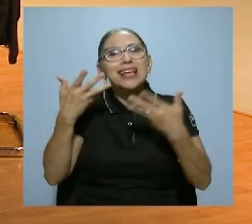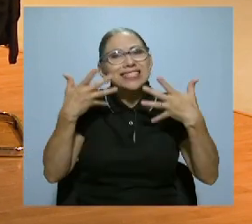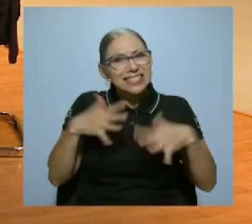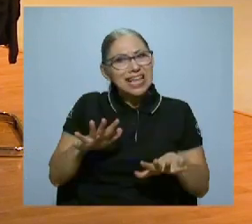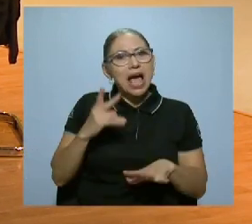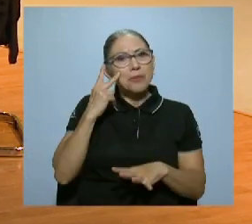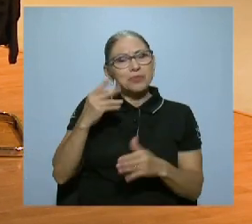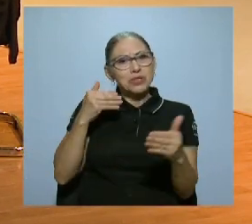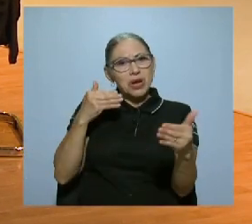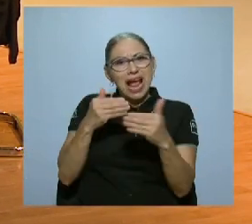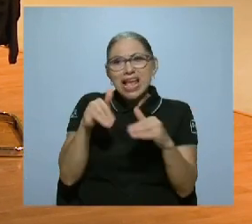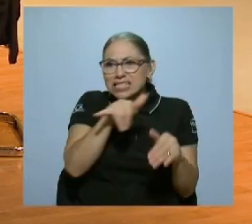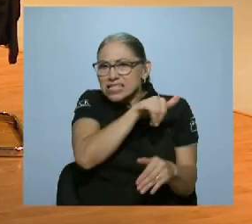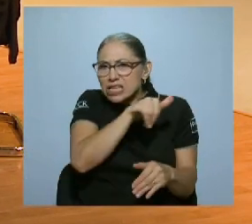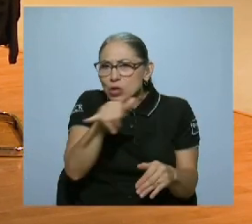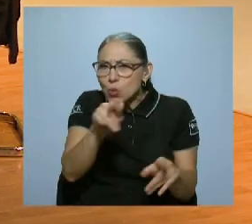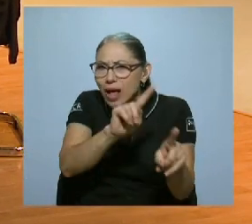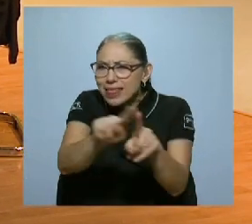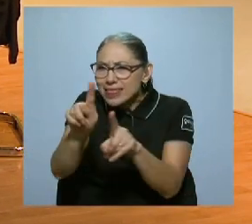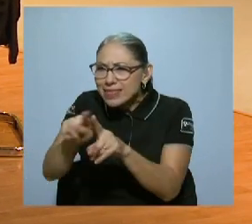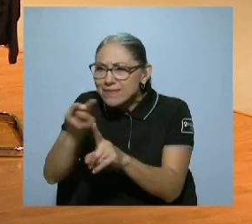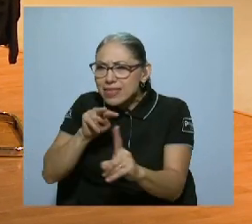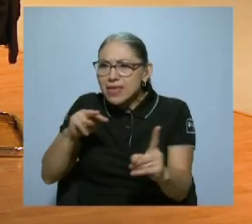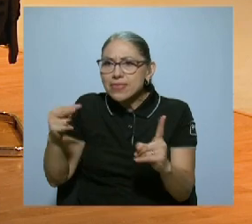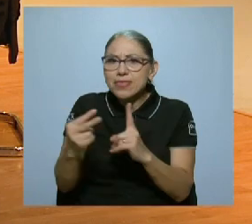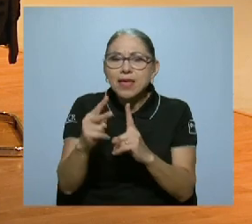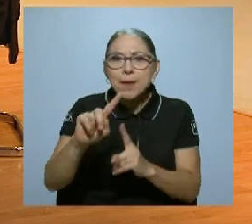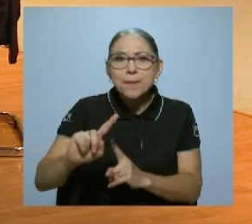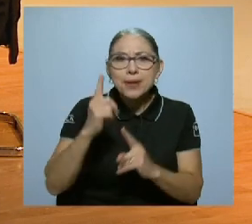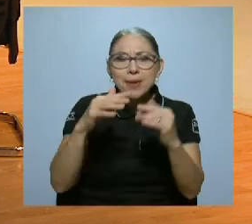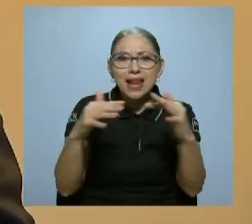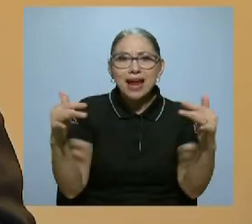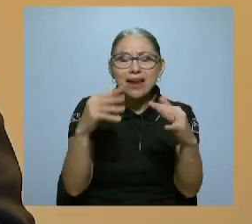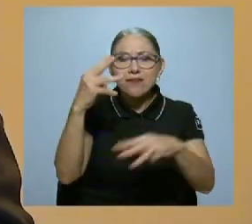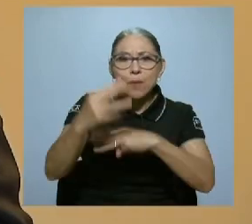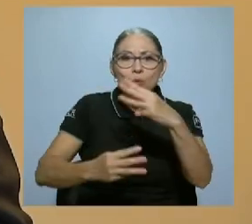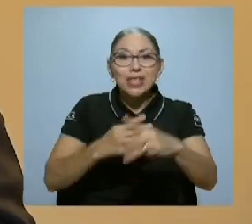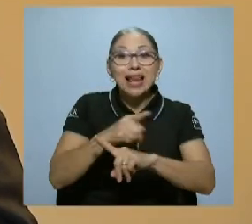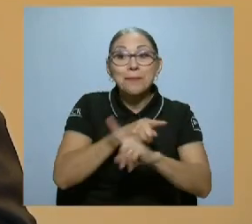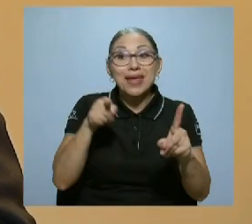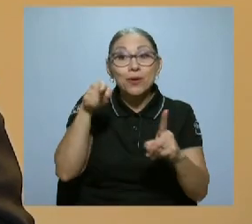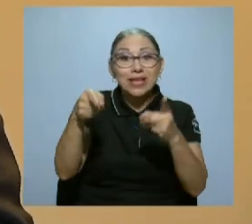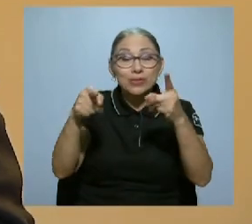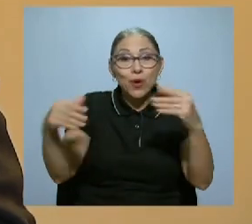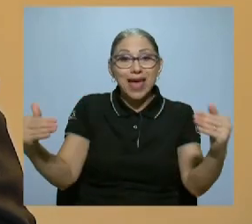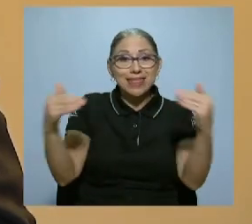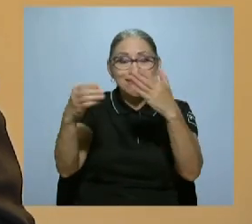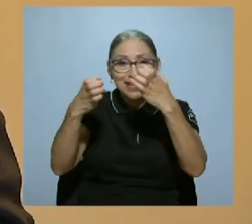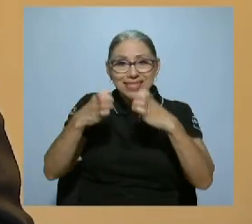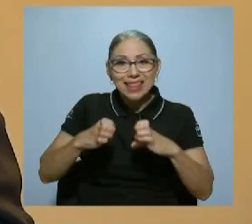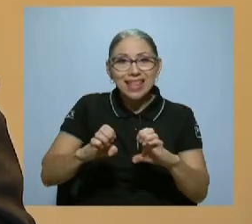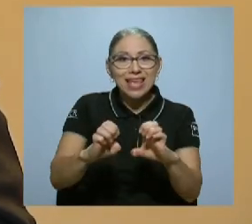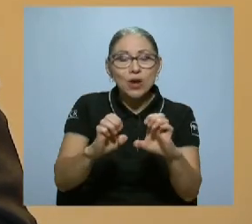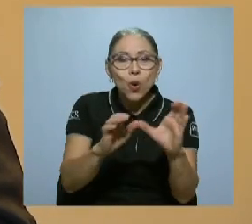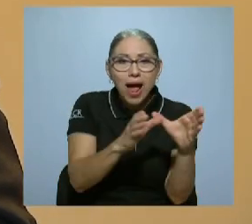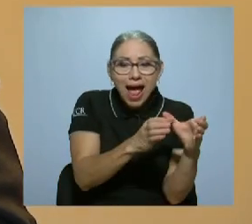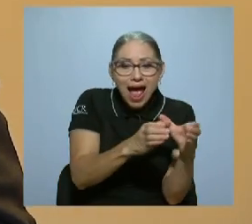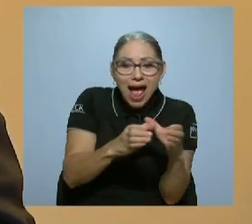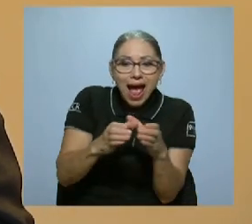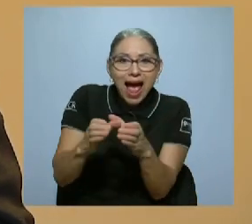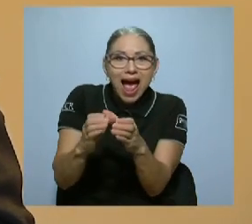Mundial y estratégicamente ha aislado más a Rusia porque le ha generado una serie